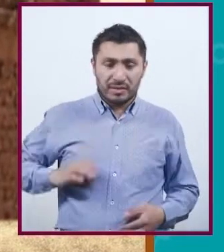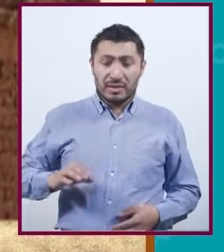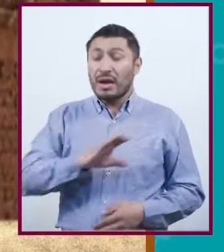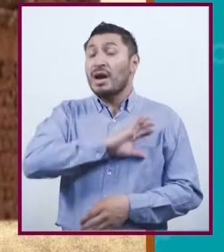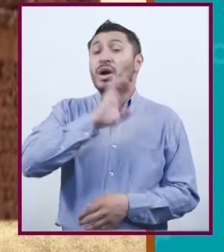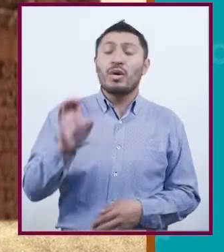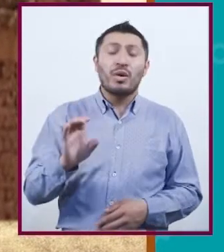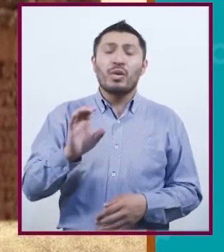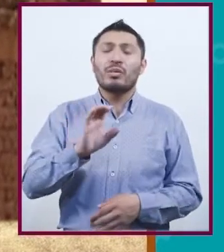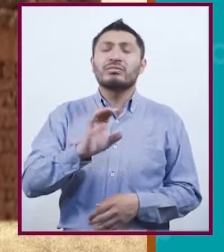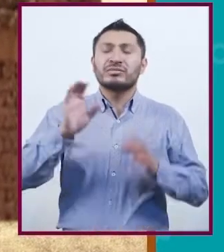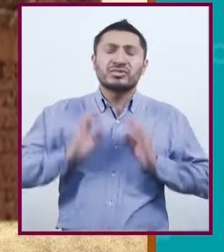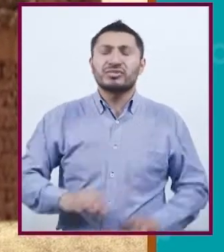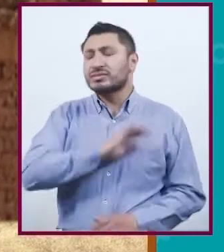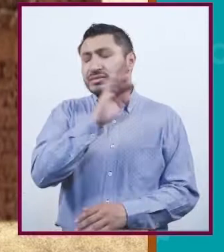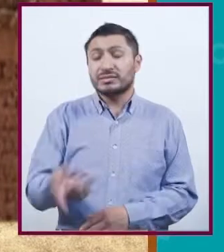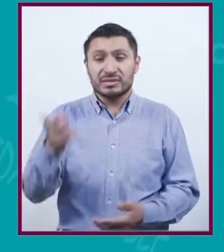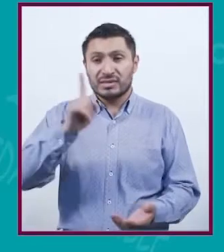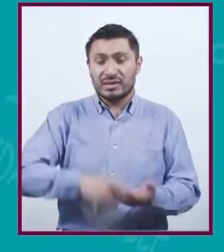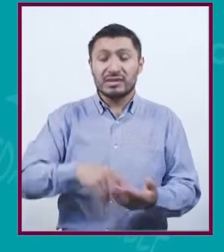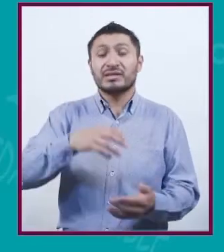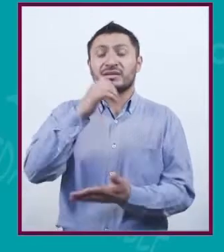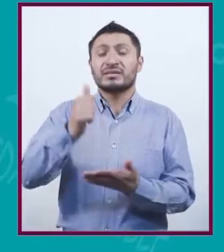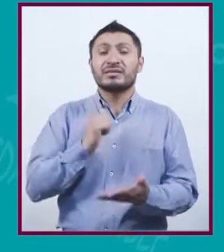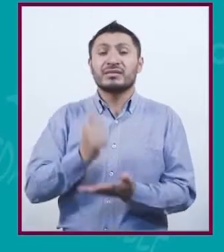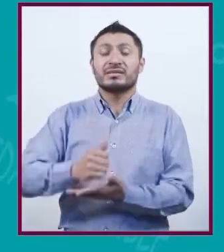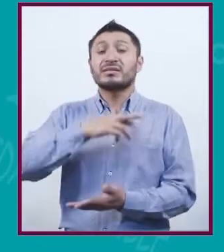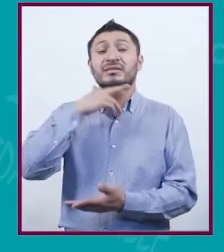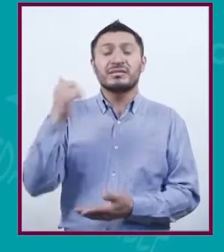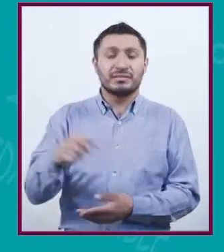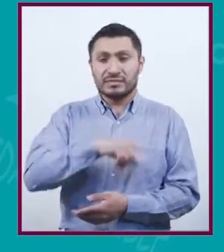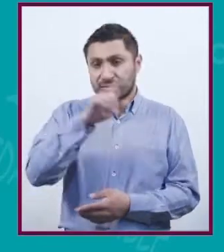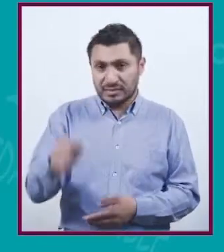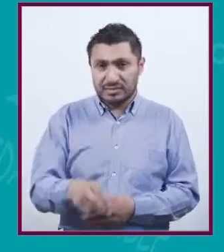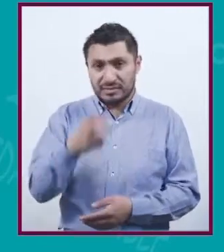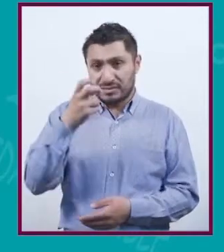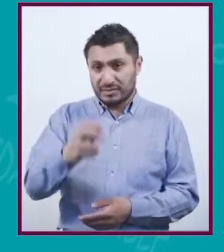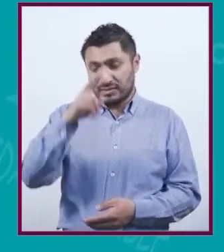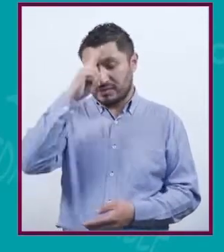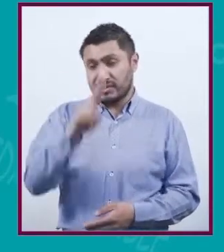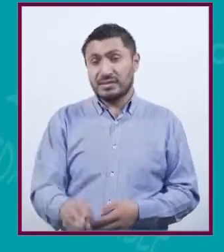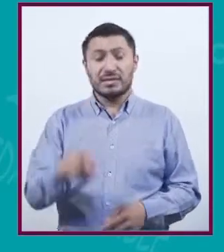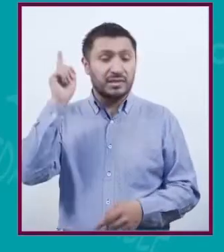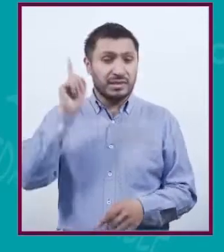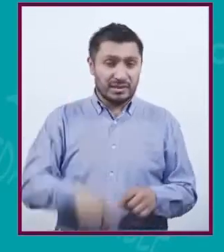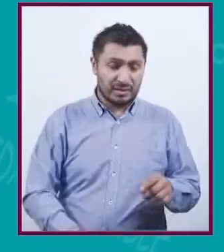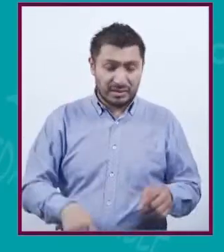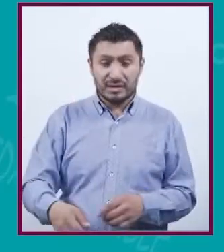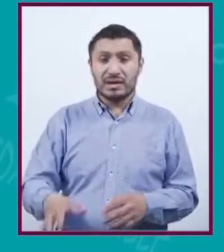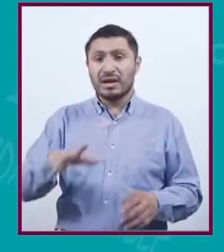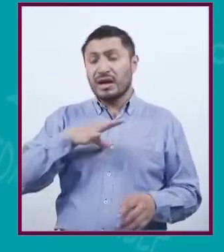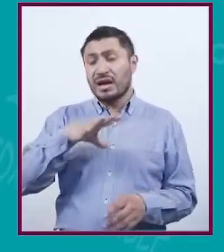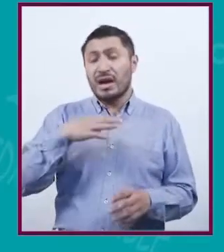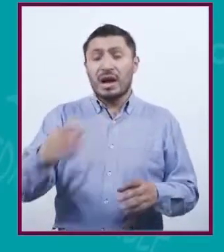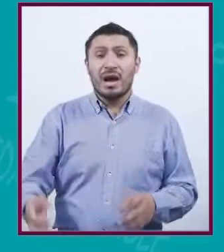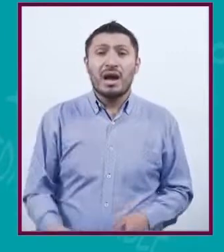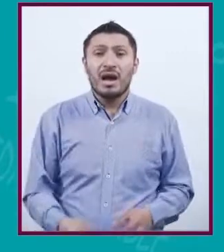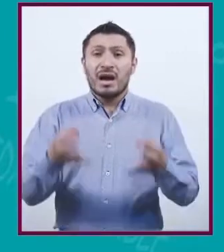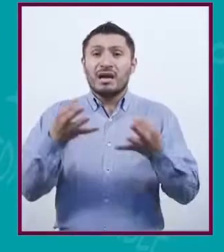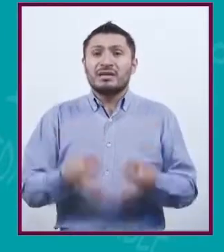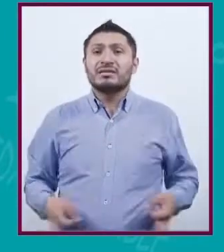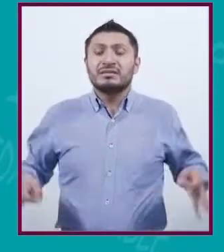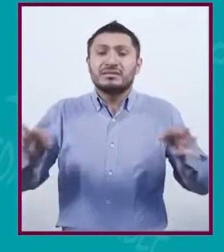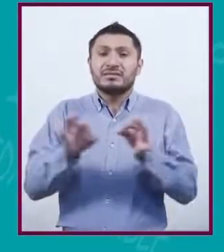cadáver alguno dentro de la ciudad de Roma. Tiempo después, esta prohibición fue ratificada por el Código Teodosiano,